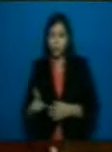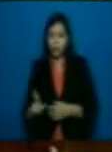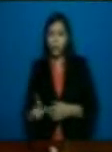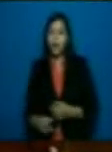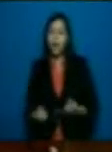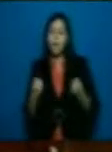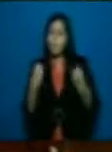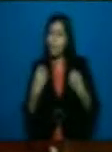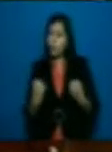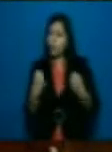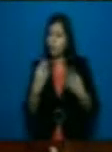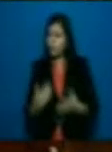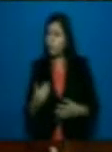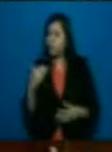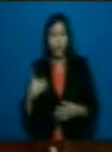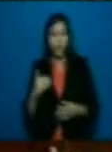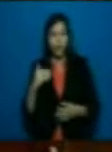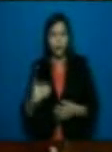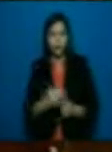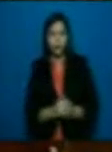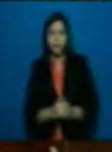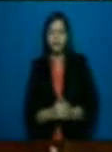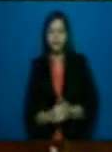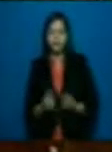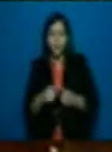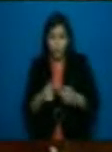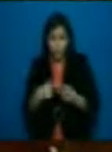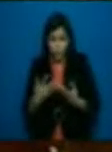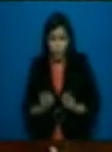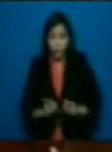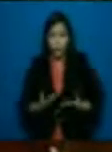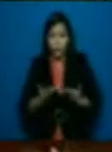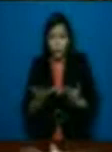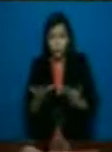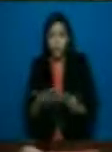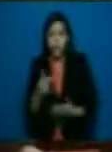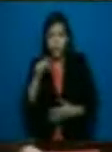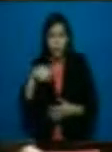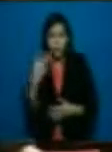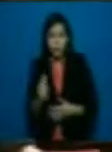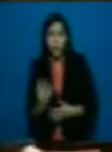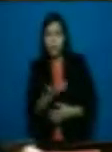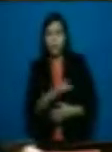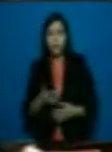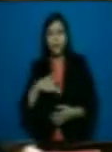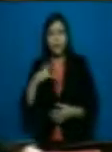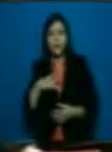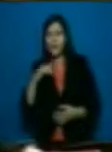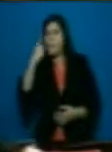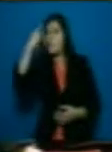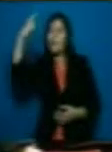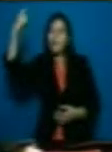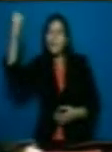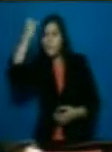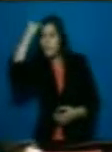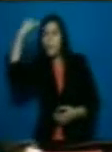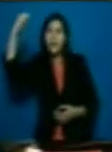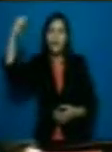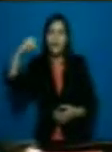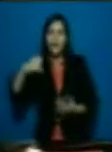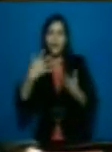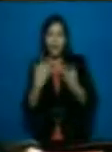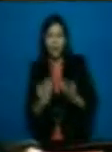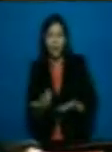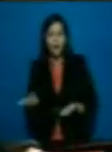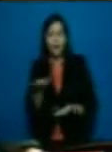muchísimos años y manifiesto que ahora nos sentimos ilusionados de volver a estrechar